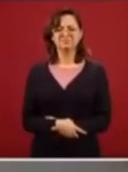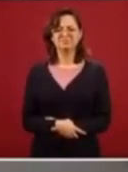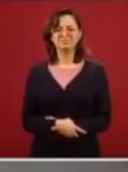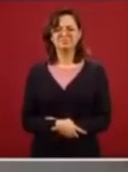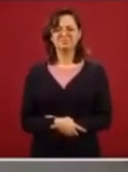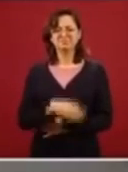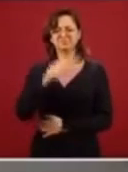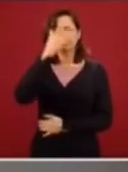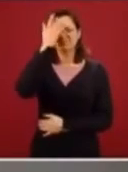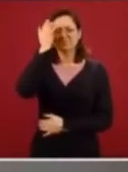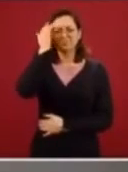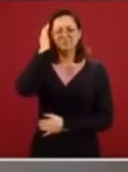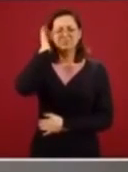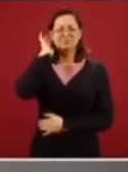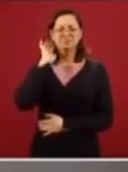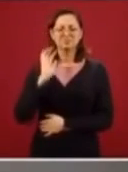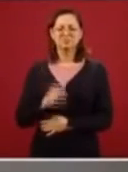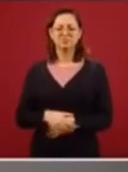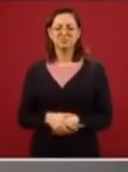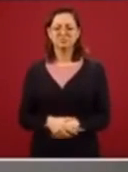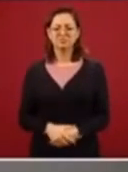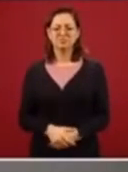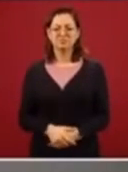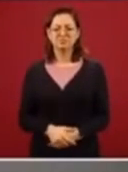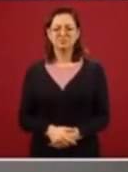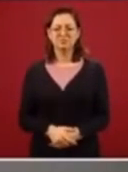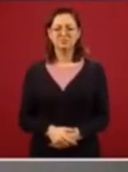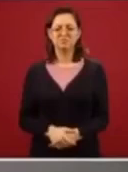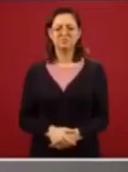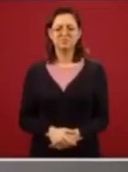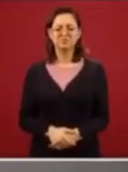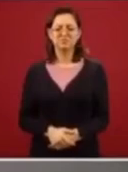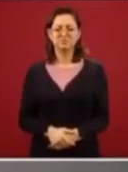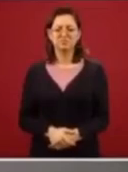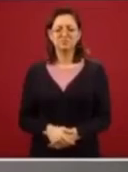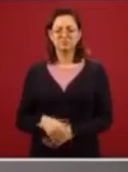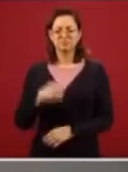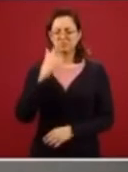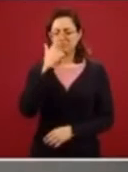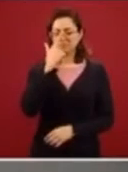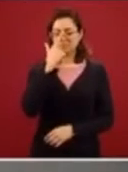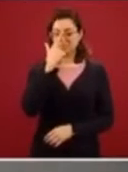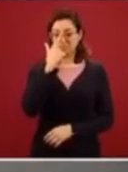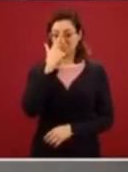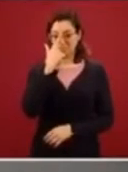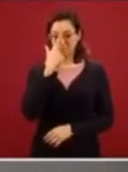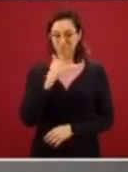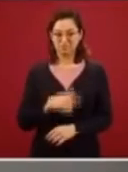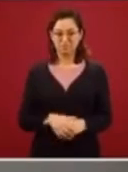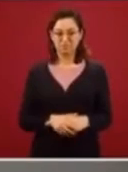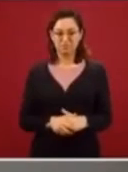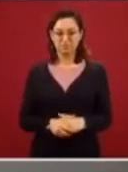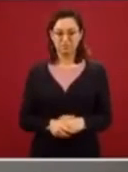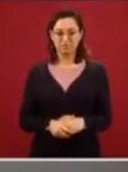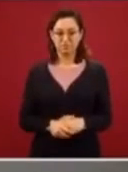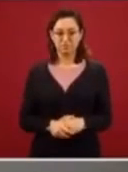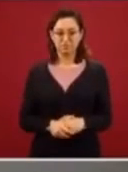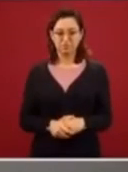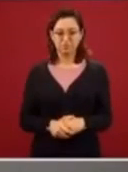A ver, adelante. A ver, espérate, déjame. Nada más. No, perfecto. A ver. ¿Tú no puedes dar la